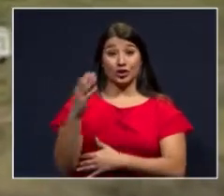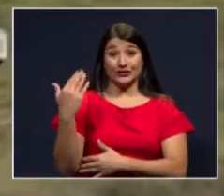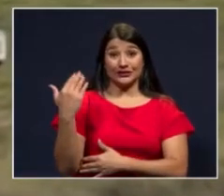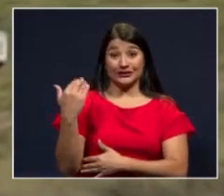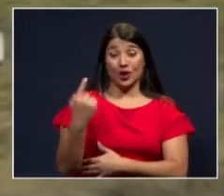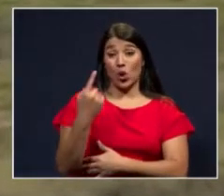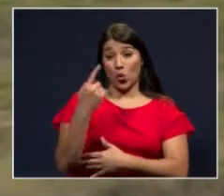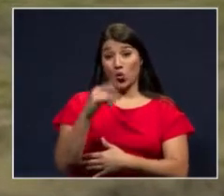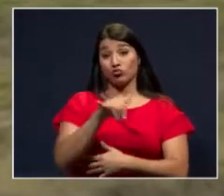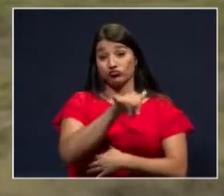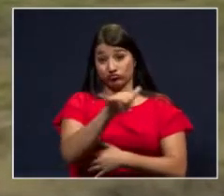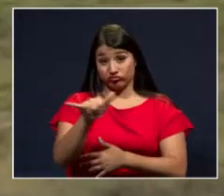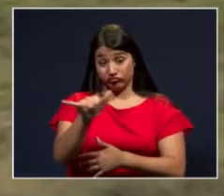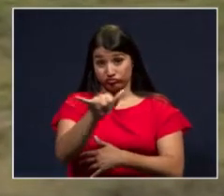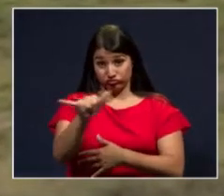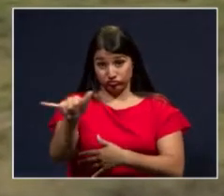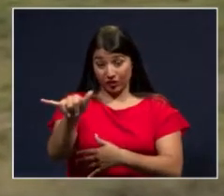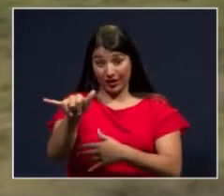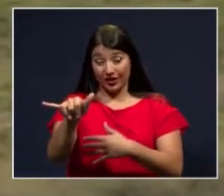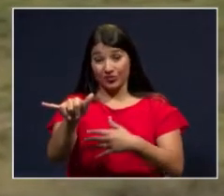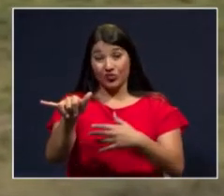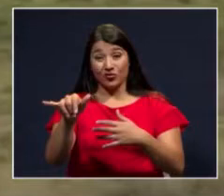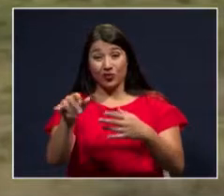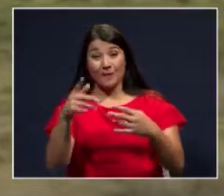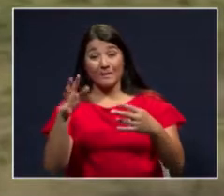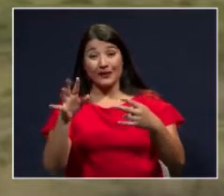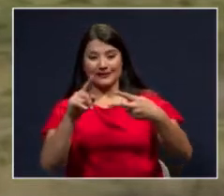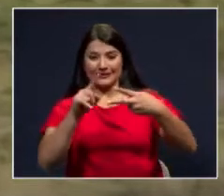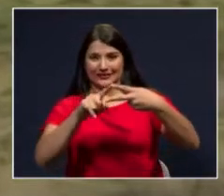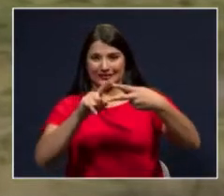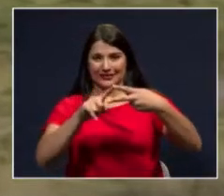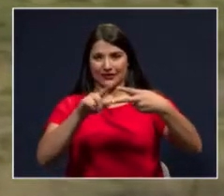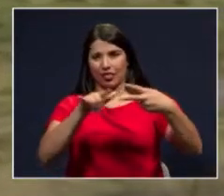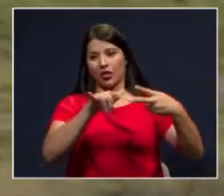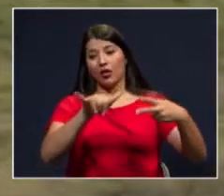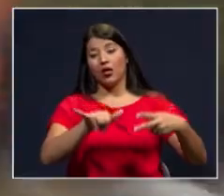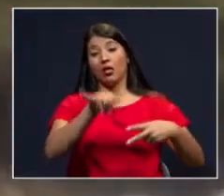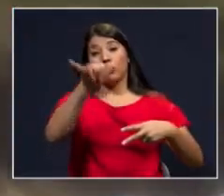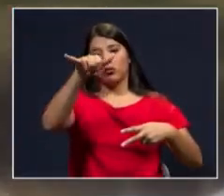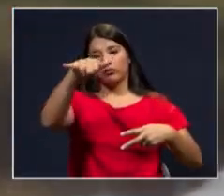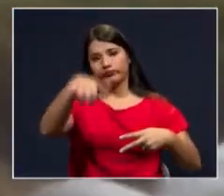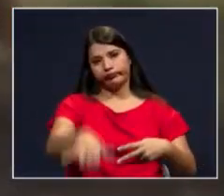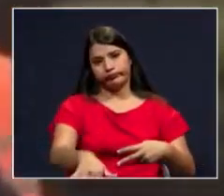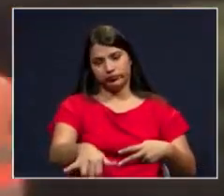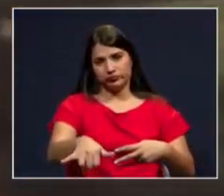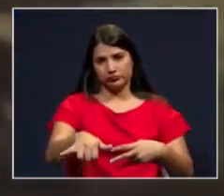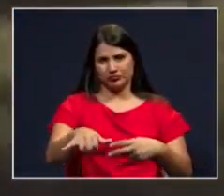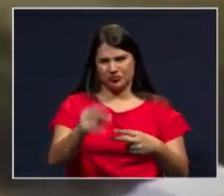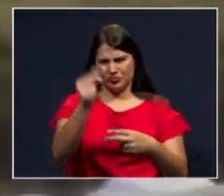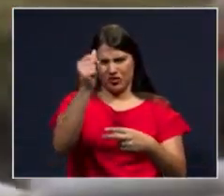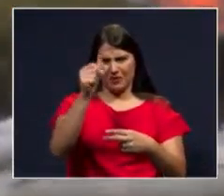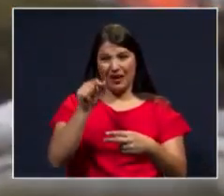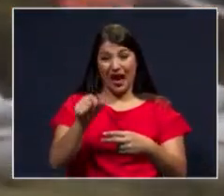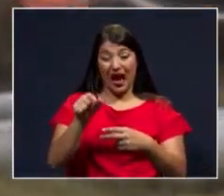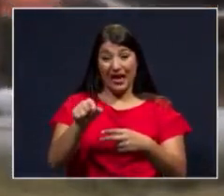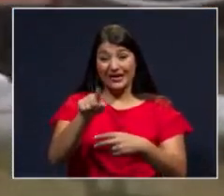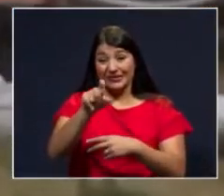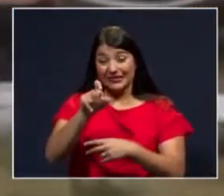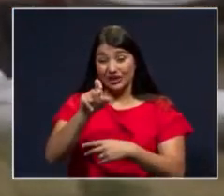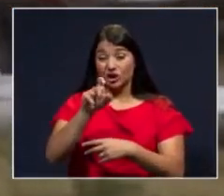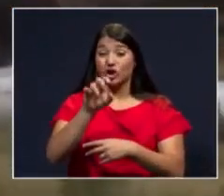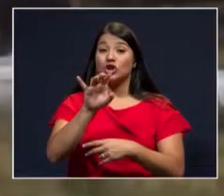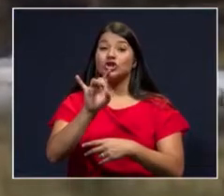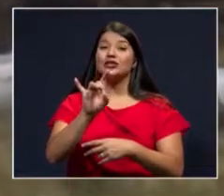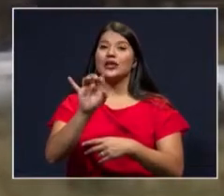Boeing 737 MAX 8 se accidentó minutos después del despegue. En este hecho se registró 189